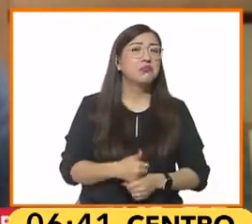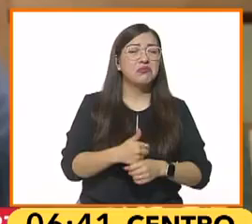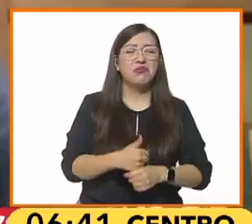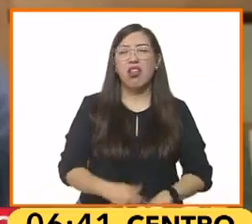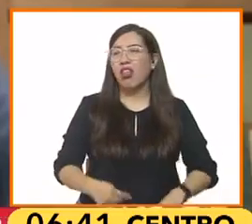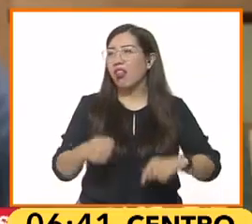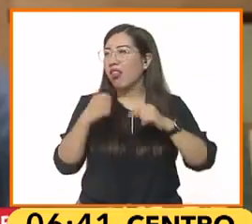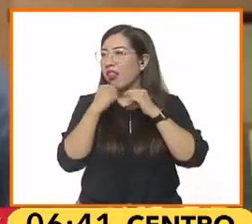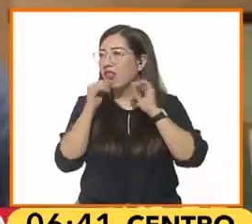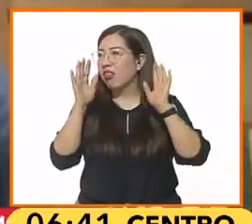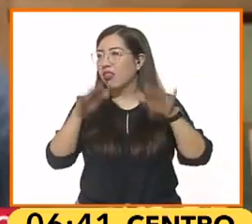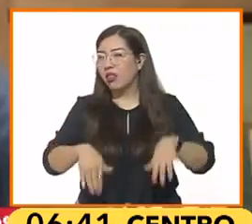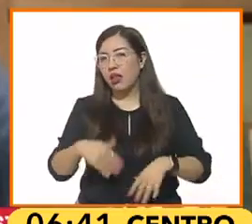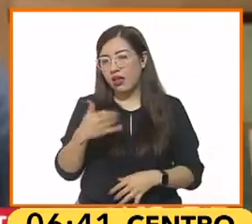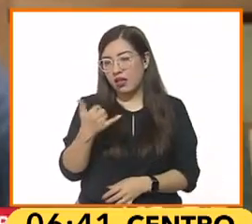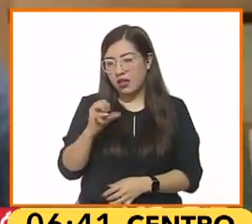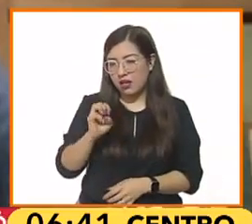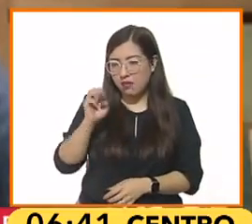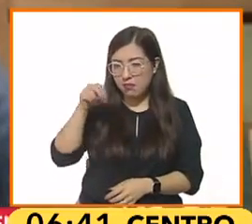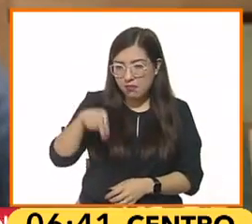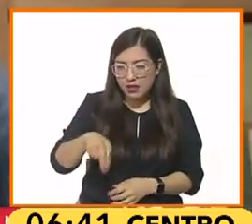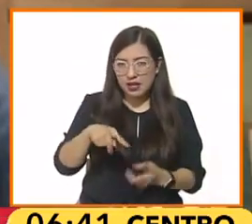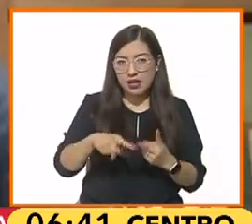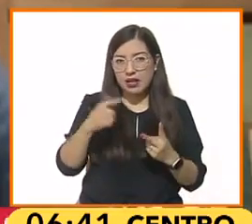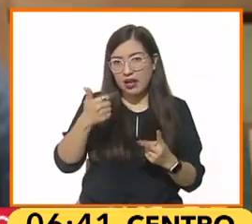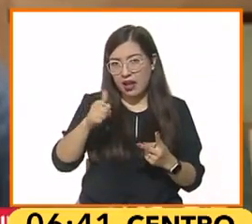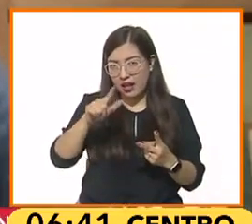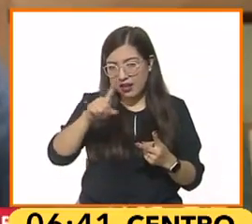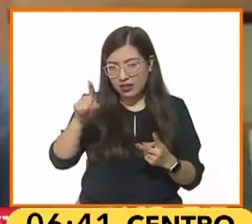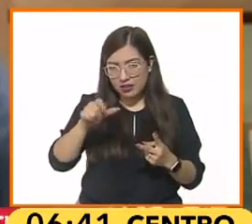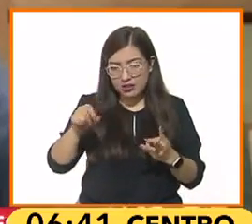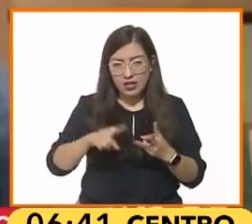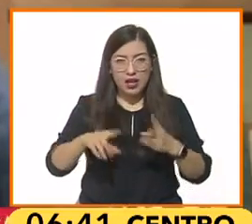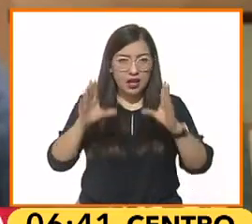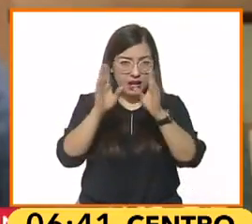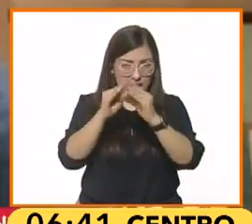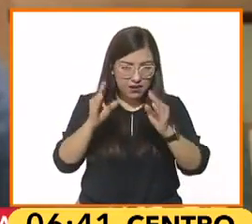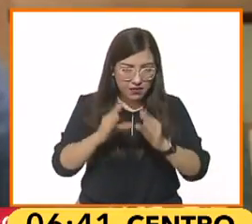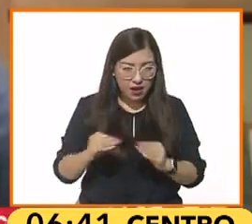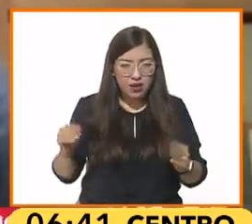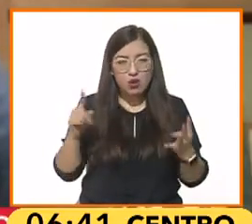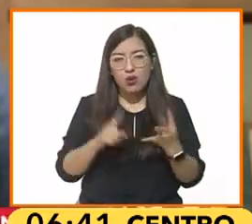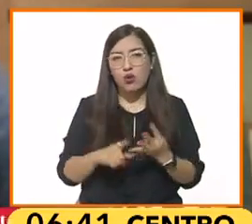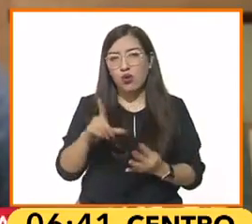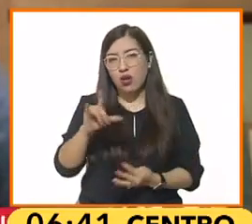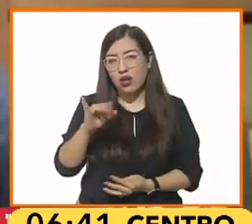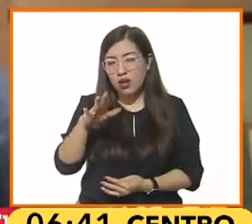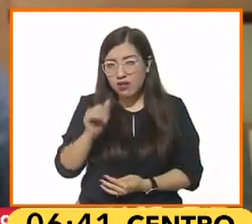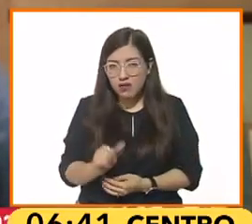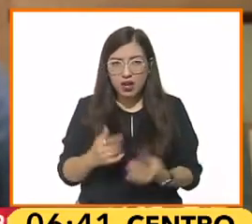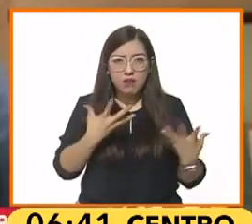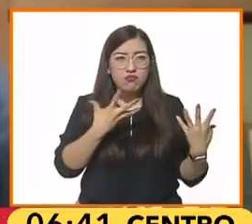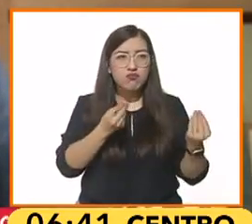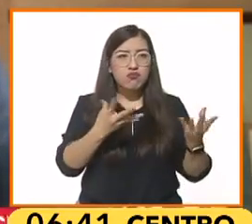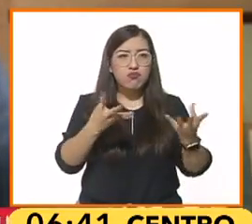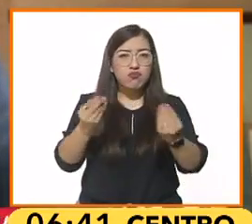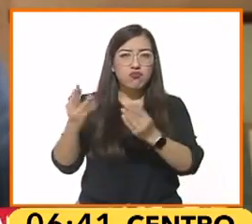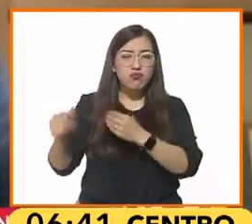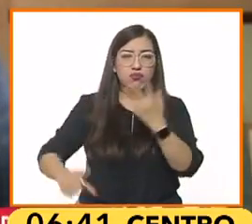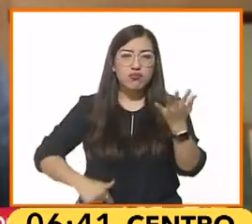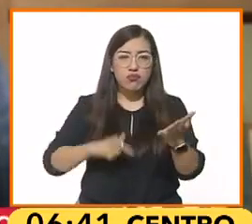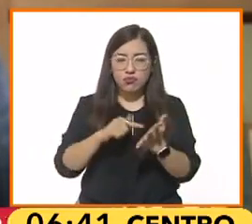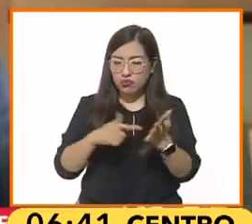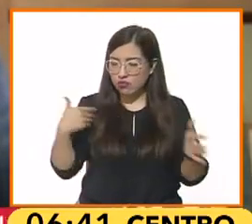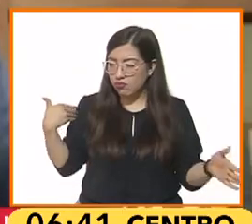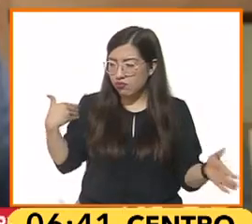Yemen, en el sur de Líbano, en Siria y en Libia y en muchas partes que han sido intervenidas en los últimos